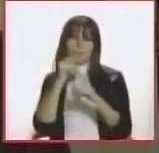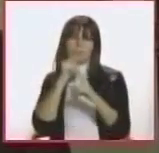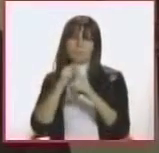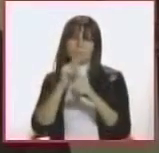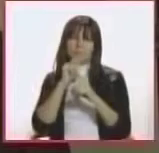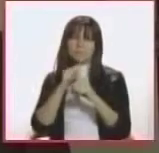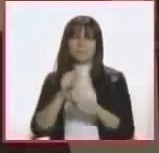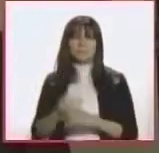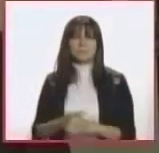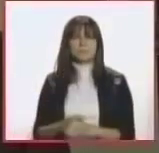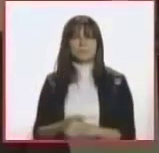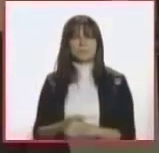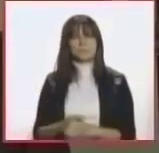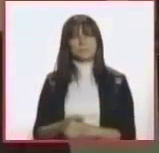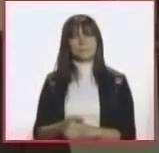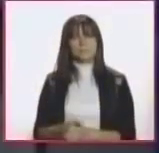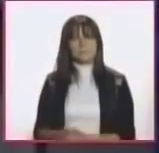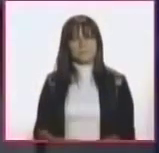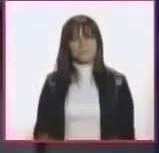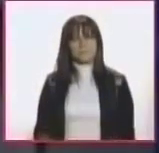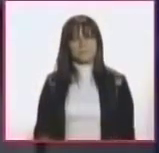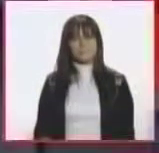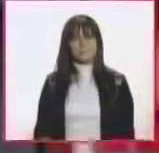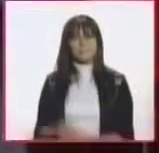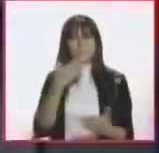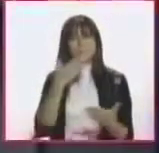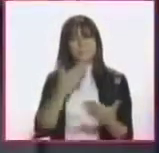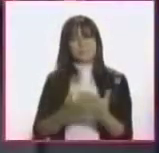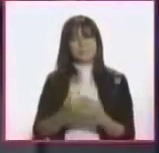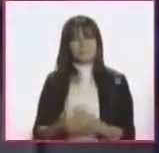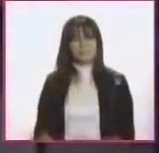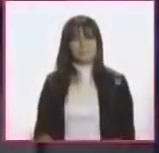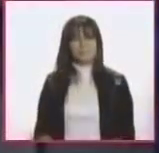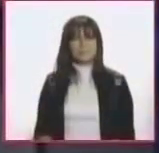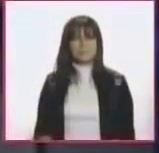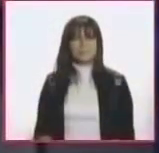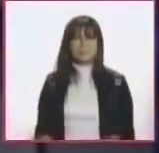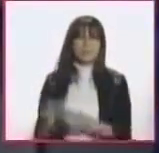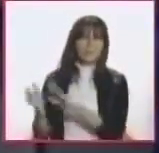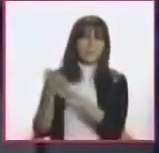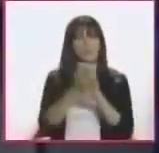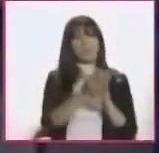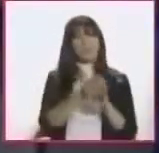Noticinco, el noticiero de la semana. Gracias, Daniel. Funcionarios de Bellas